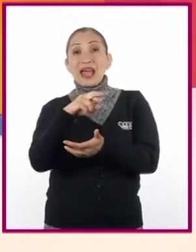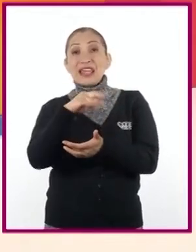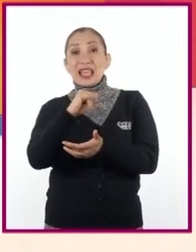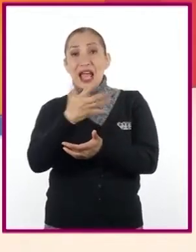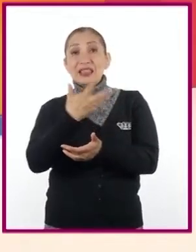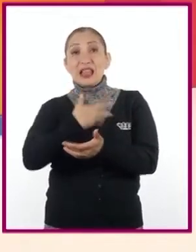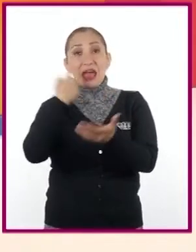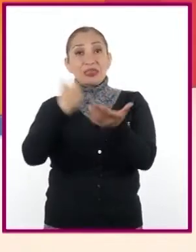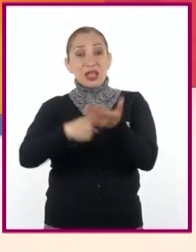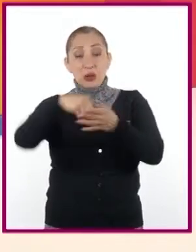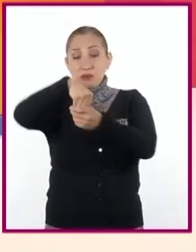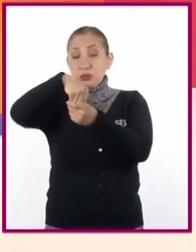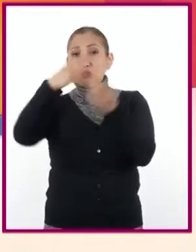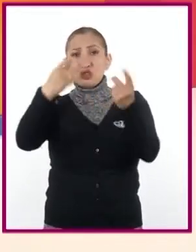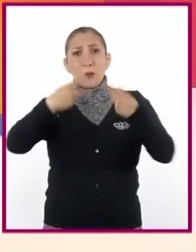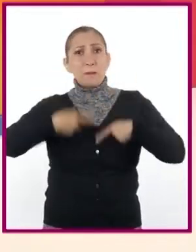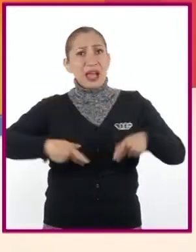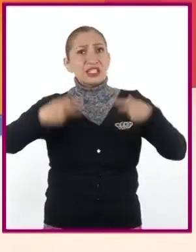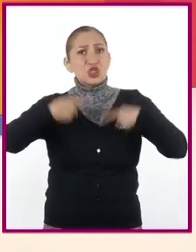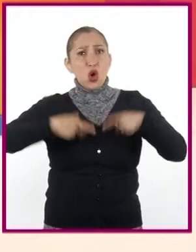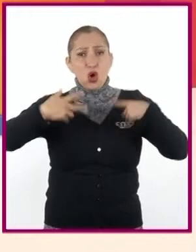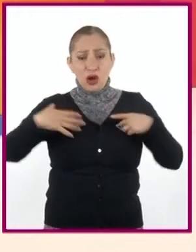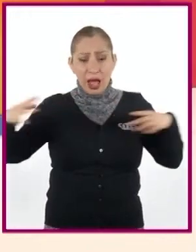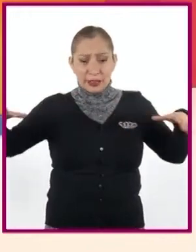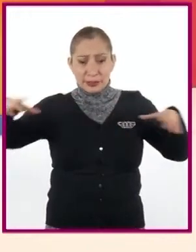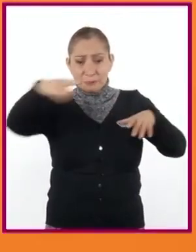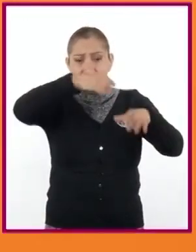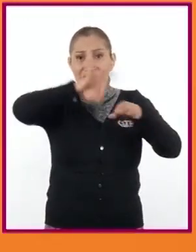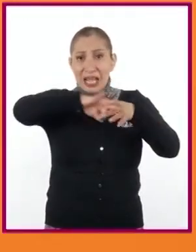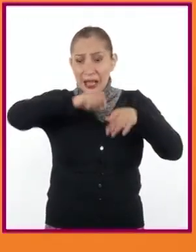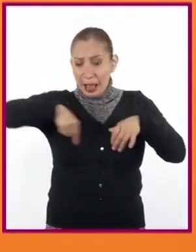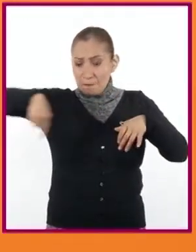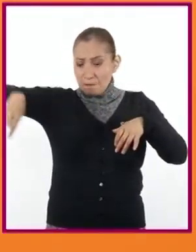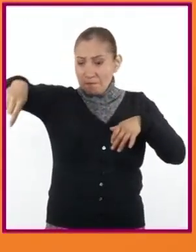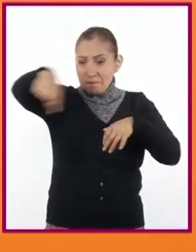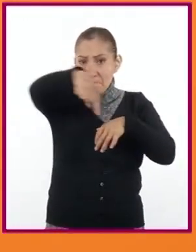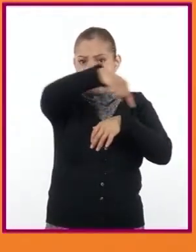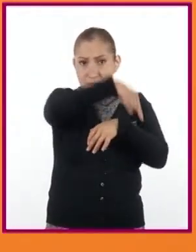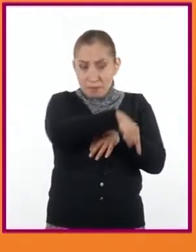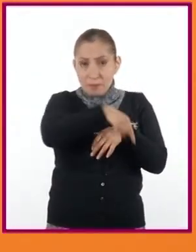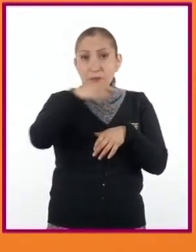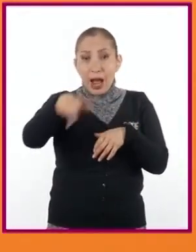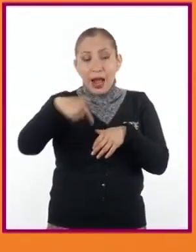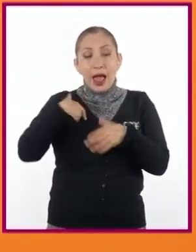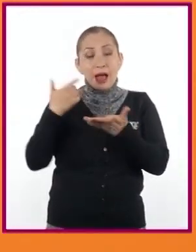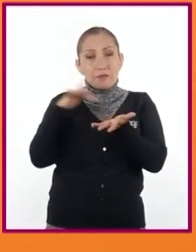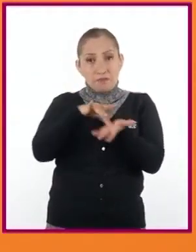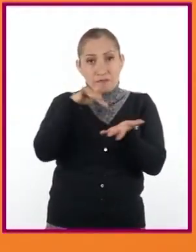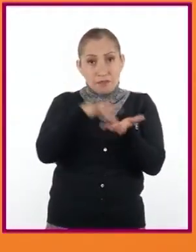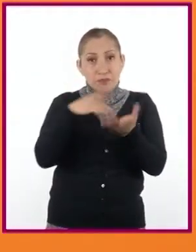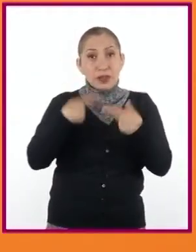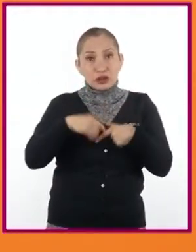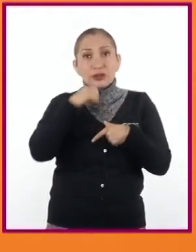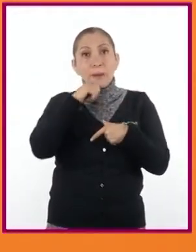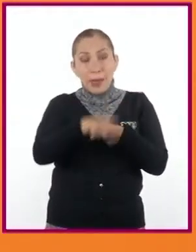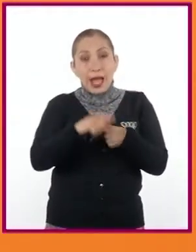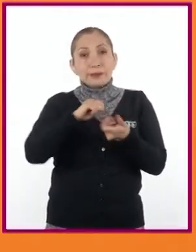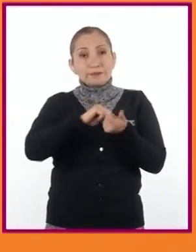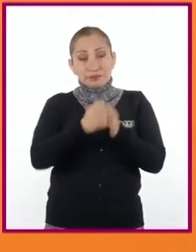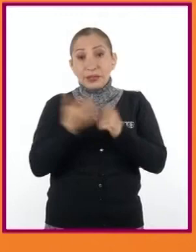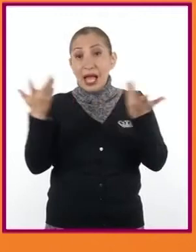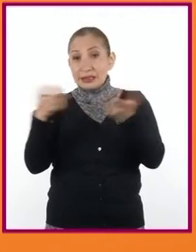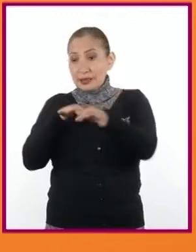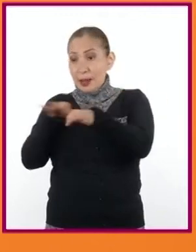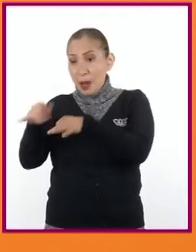gran parte de la población rural en su perímetro. Para alojar a la creciente población, que además de producir